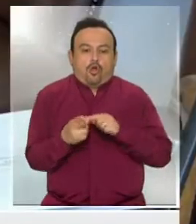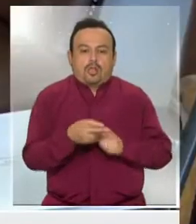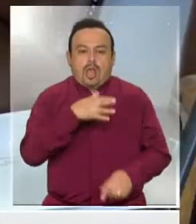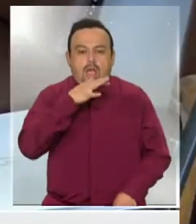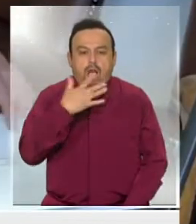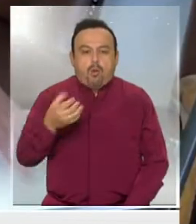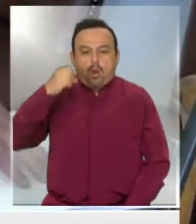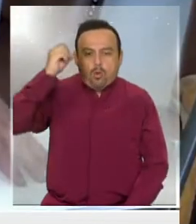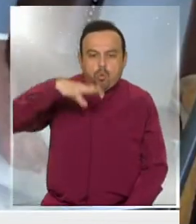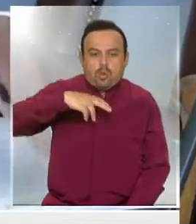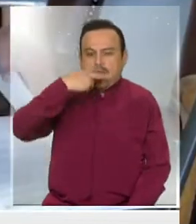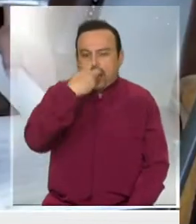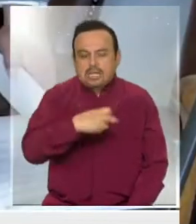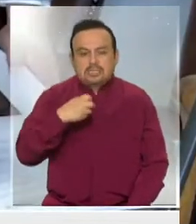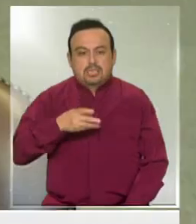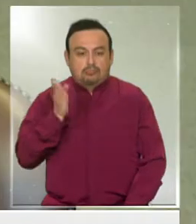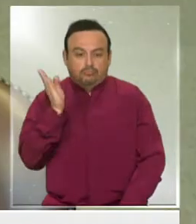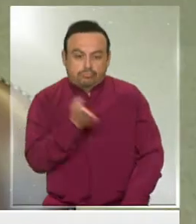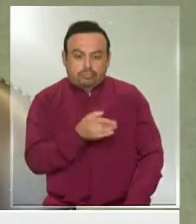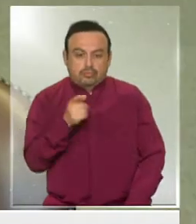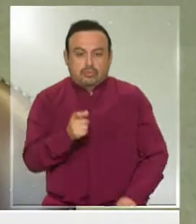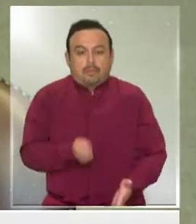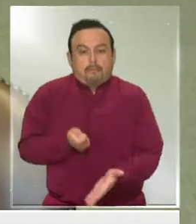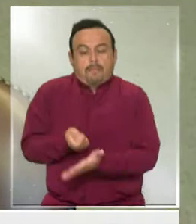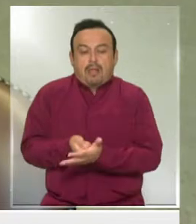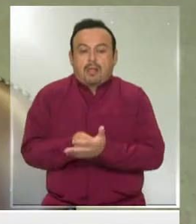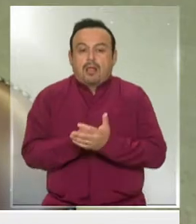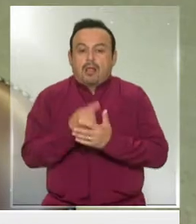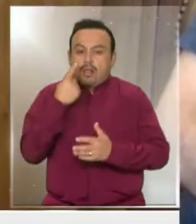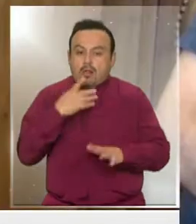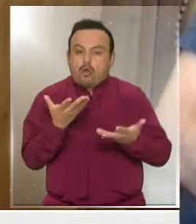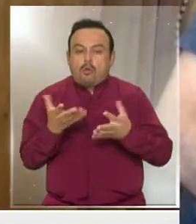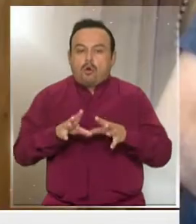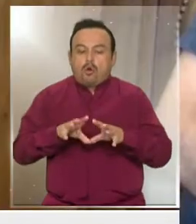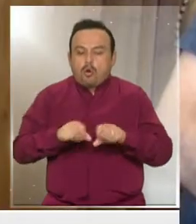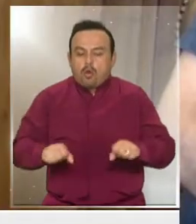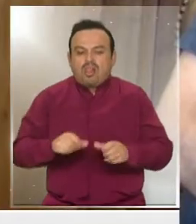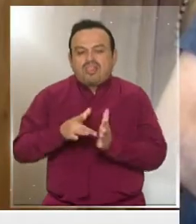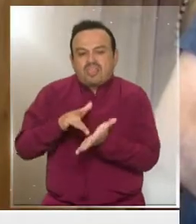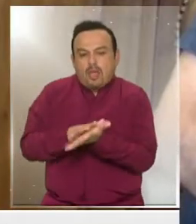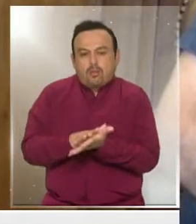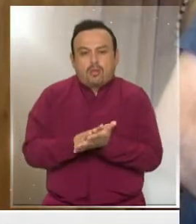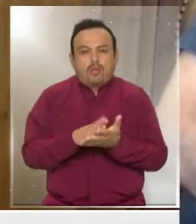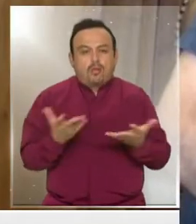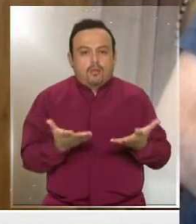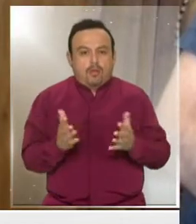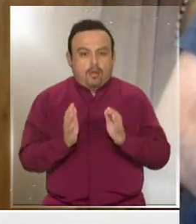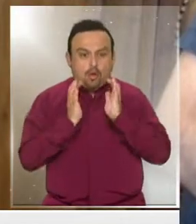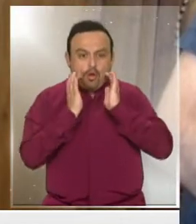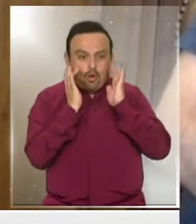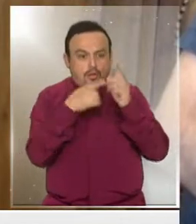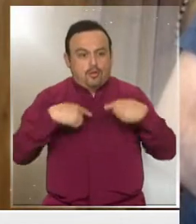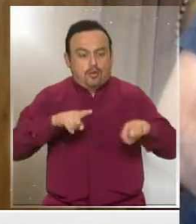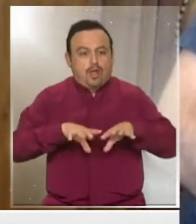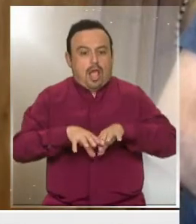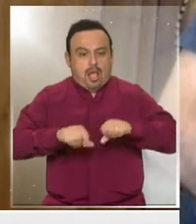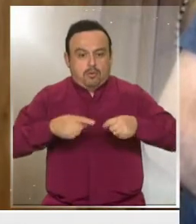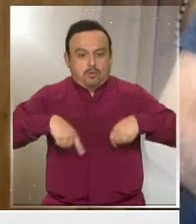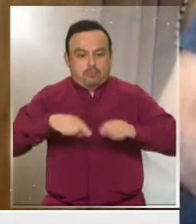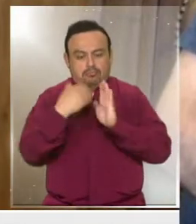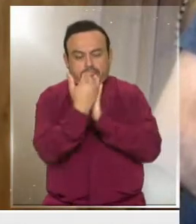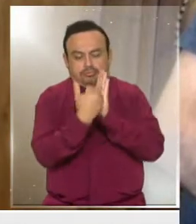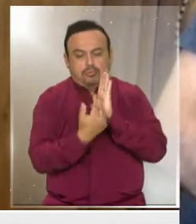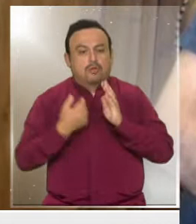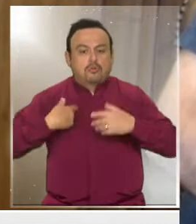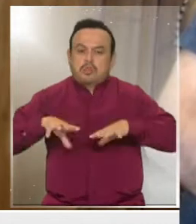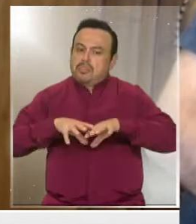La suspensión flexible del pago por estos meses. Es una alternativa de repactación. Me alegra ver que hay un consenso muy amplio en la lista que usted dice. Yo